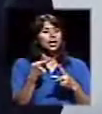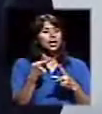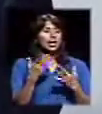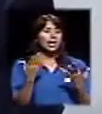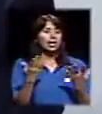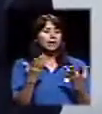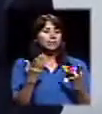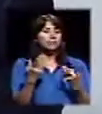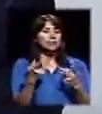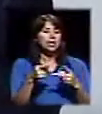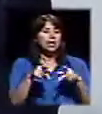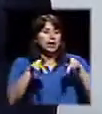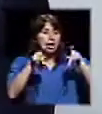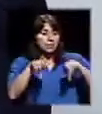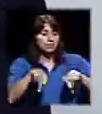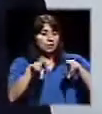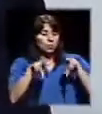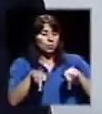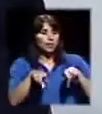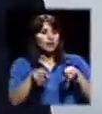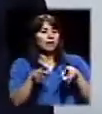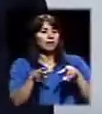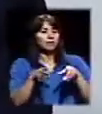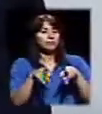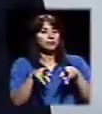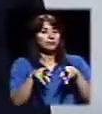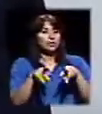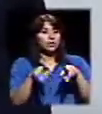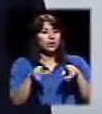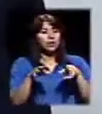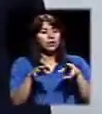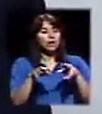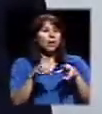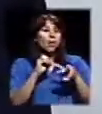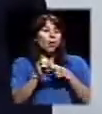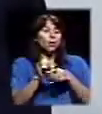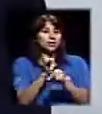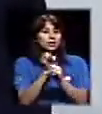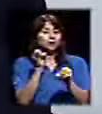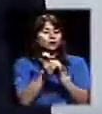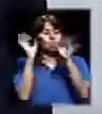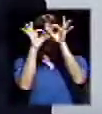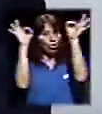película, para decirlo así, fue el banco que usted dirige,